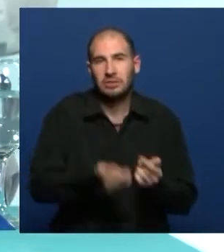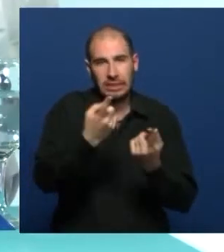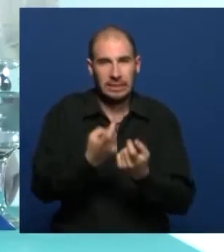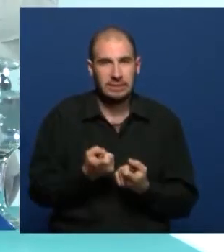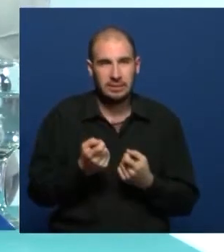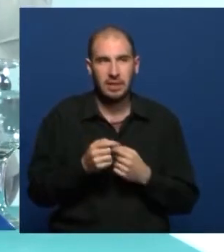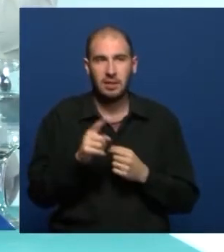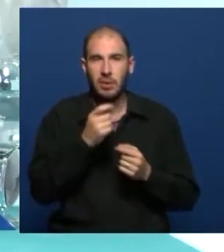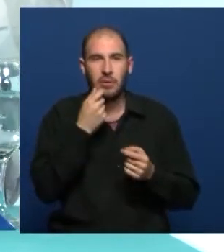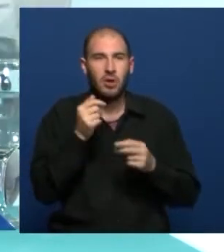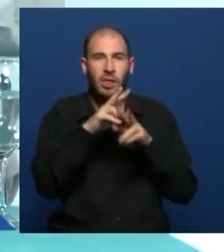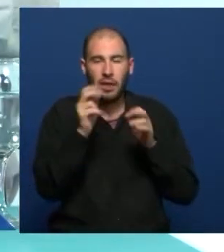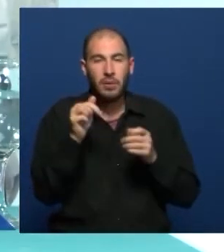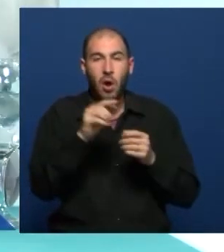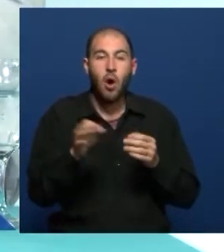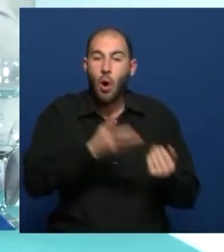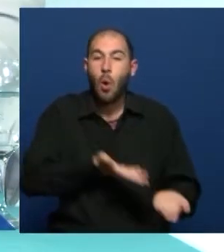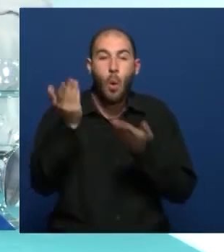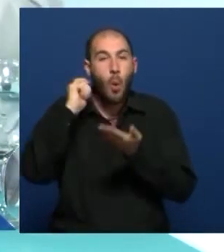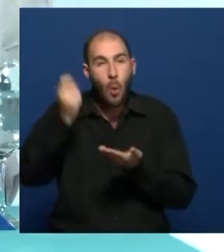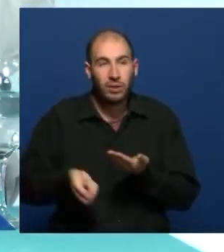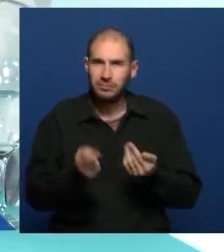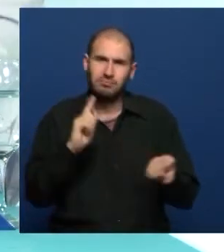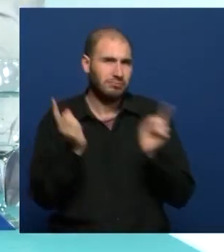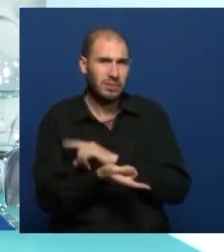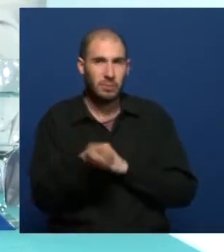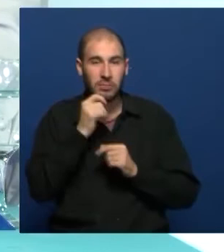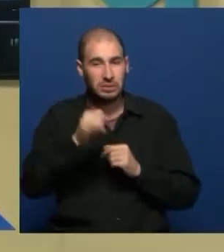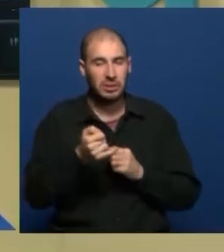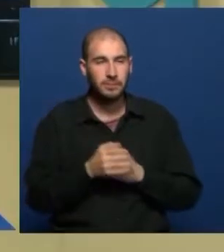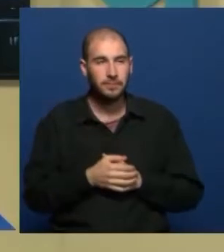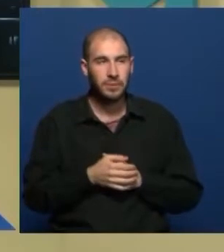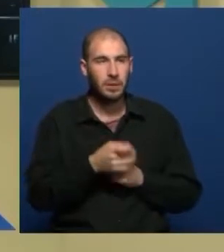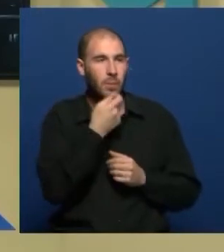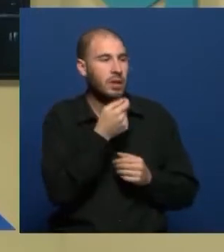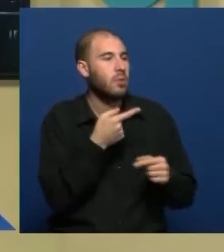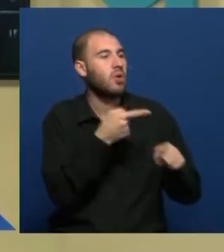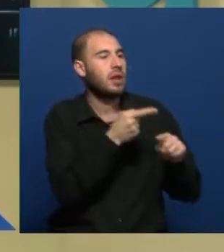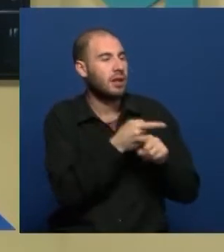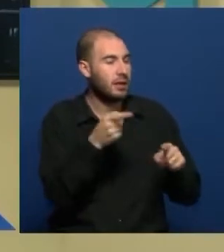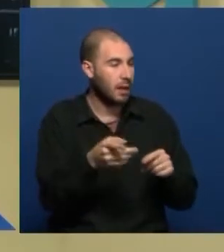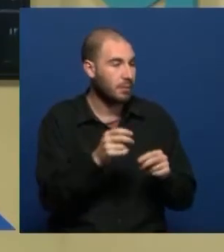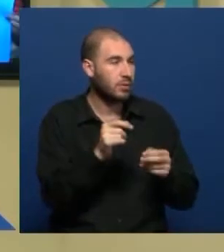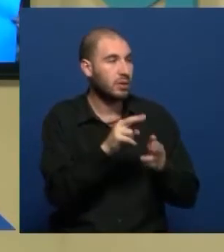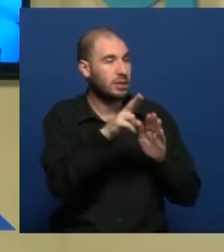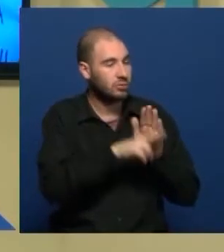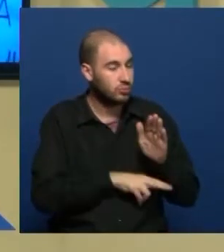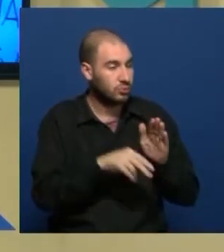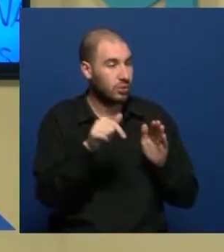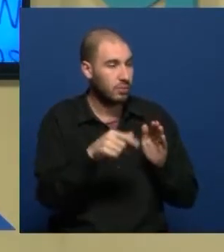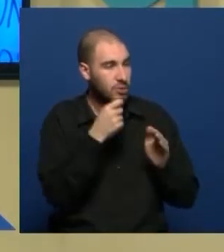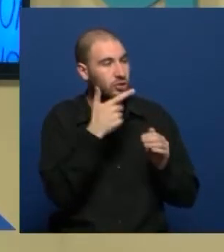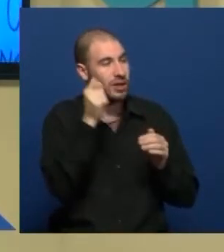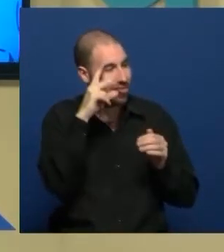puede tener un caso o no se pudo elevar a juicio todo lo contrario si se hizo si surge una apelación en una resolución del caso de